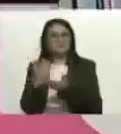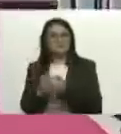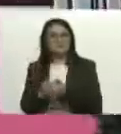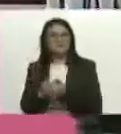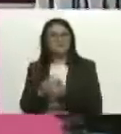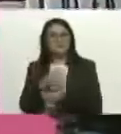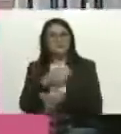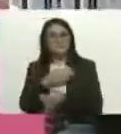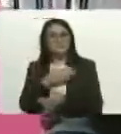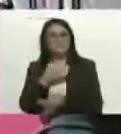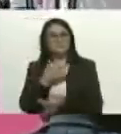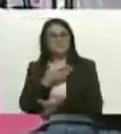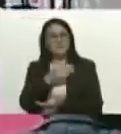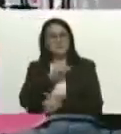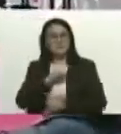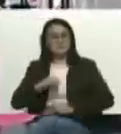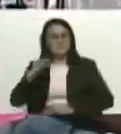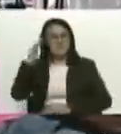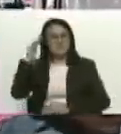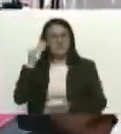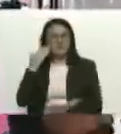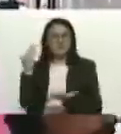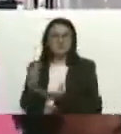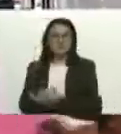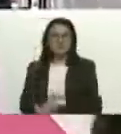Academia Militar Bolivariana.